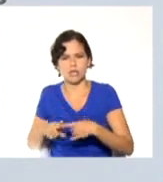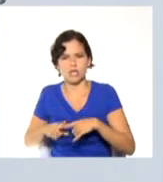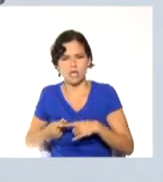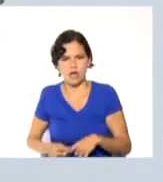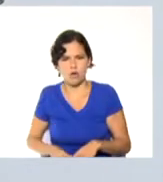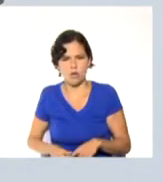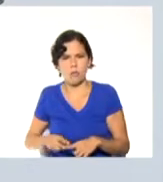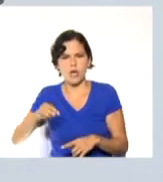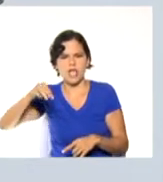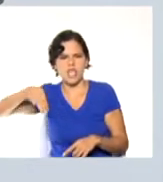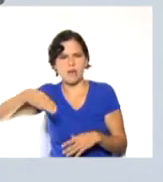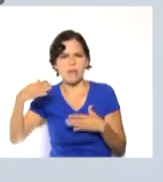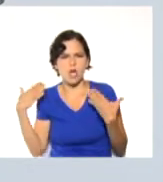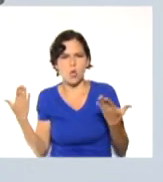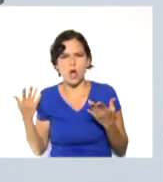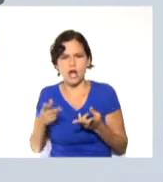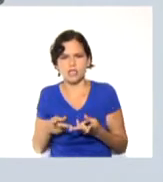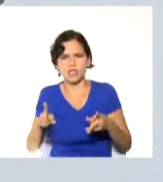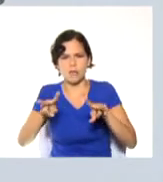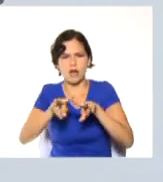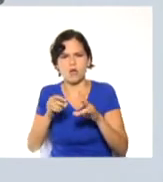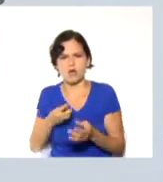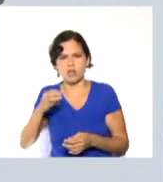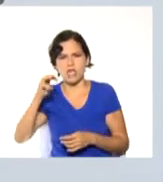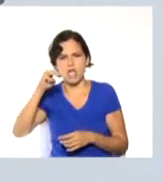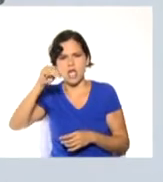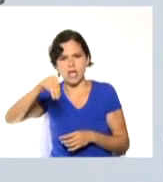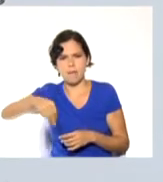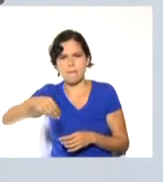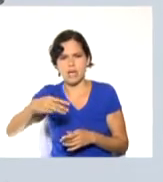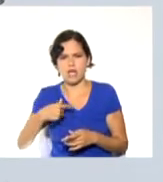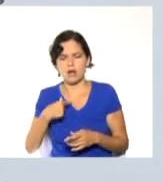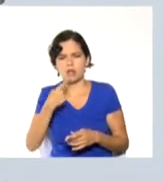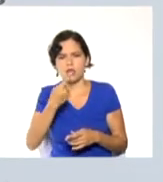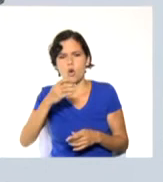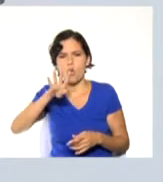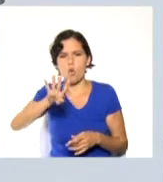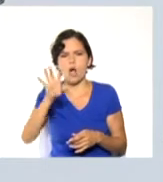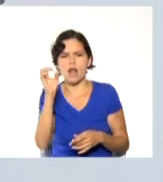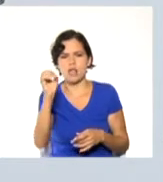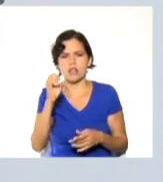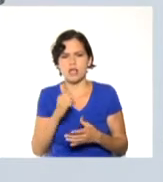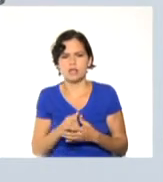M. ¿Cuál es el valor de M? Acá me indica 40.